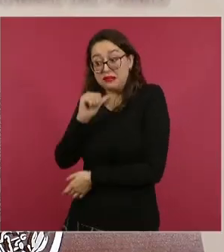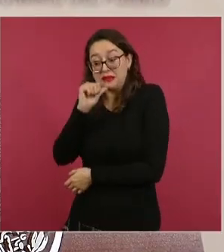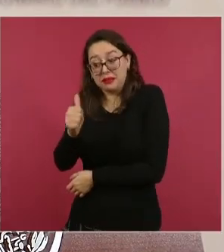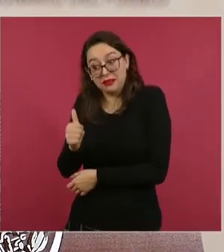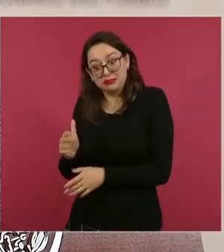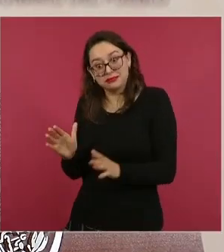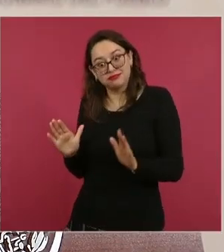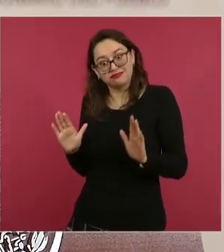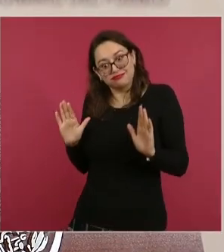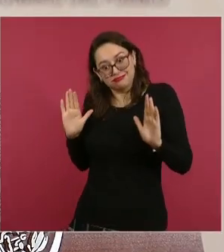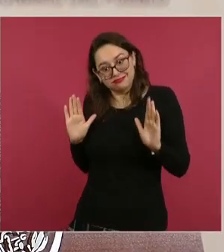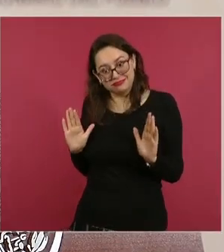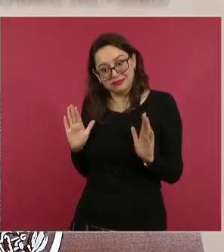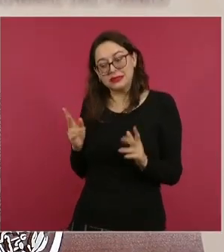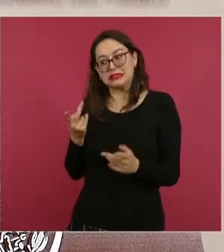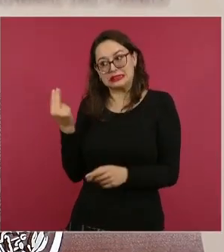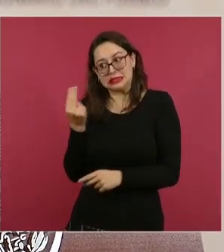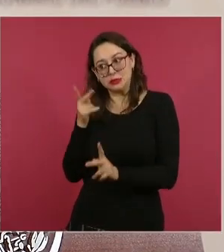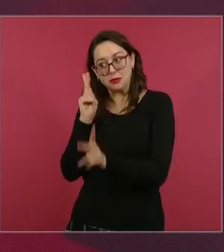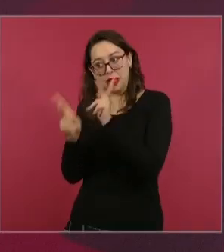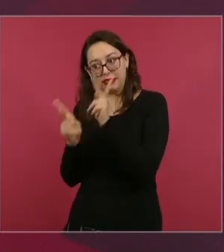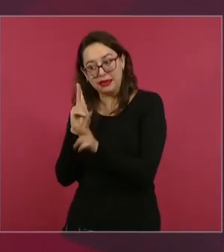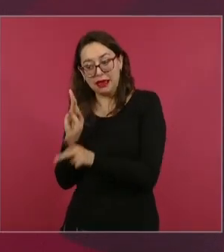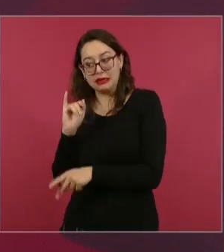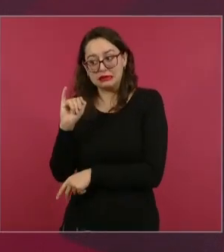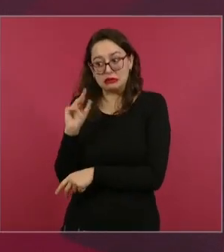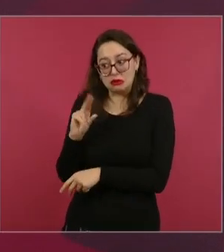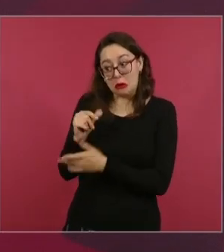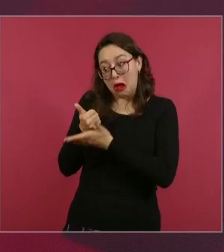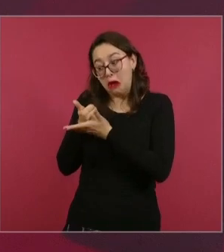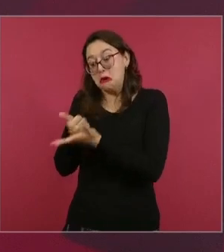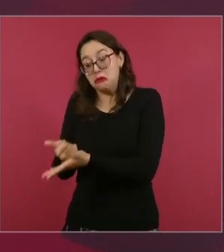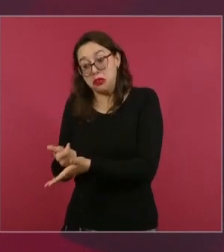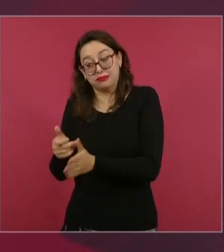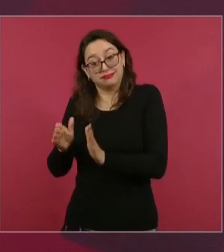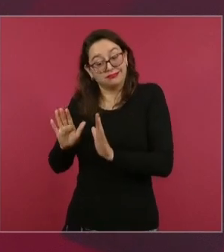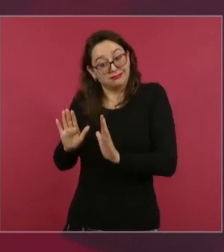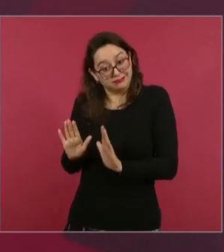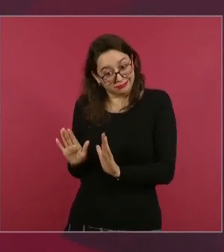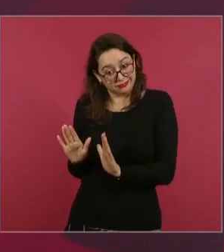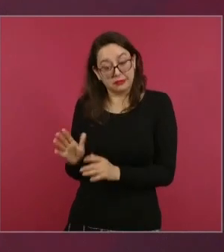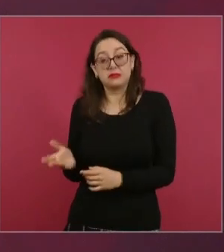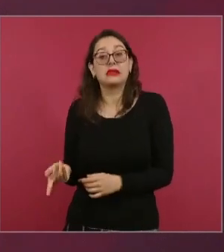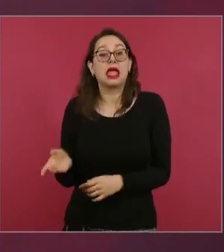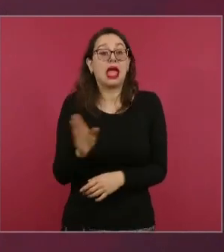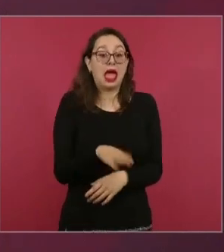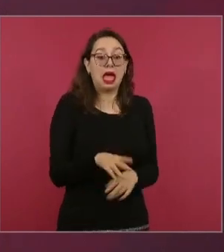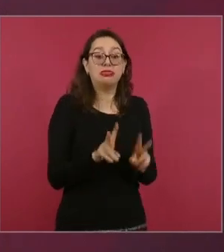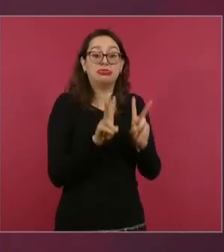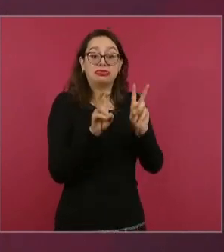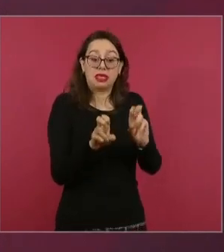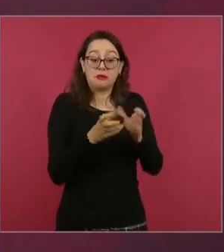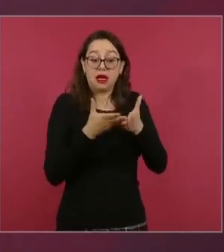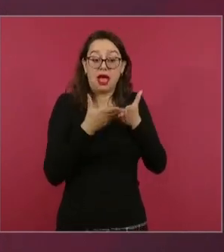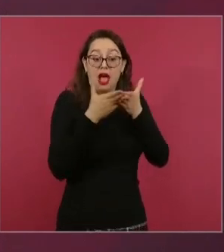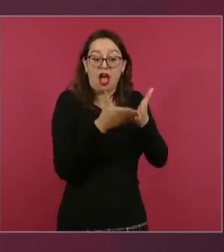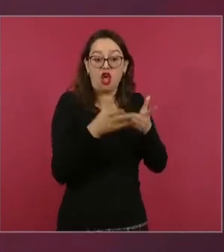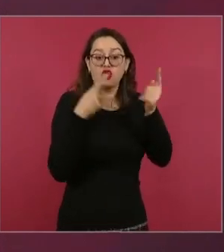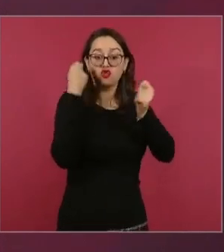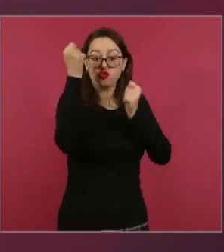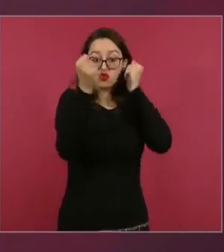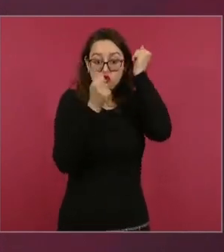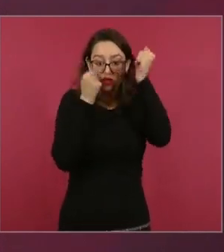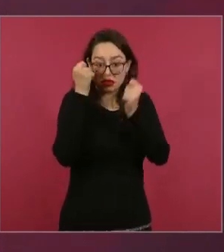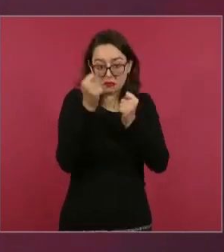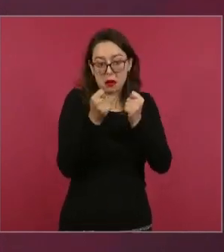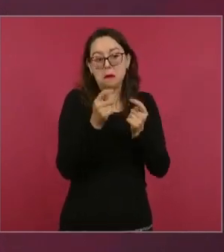la Bahía llevamos aproximadamente de hasta el día de ayer hoy no me no he tenido la información pero son aproximadamente entre 40